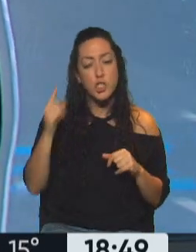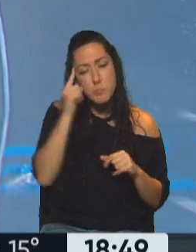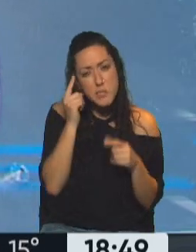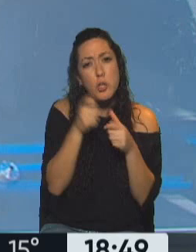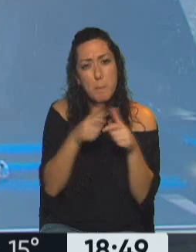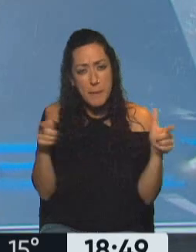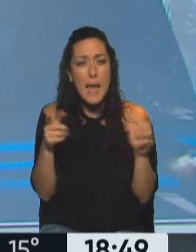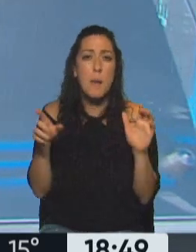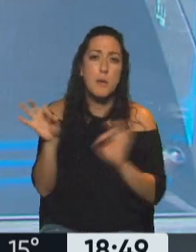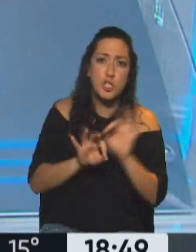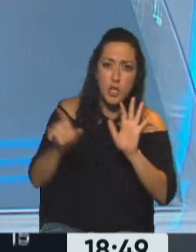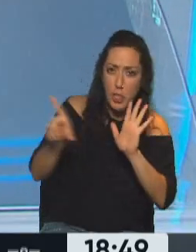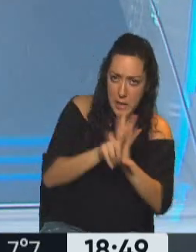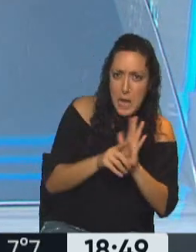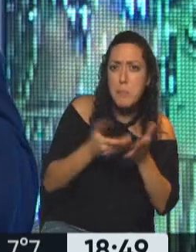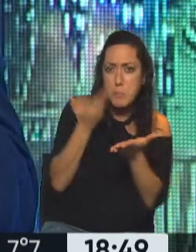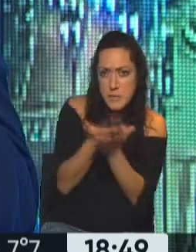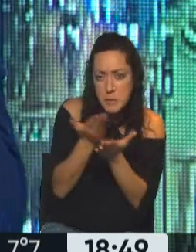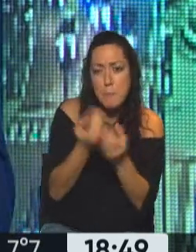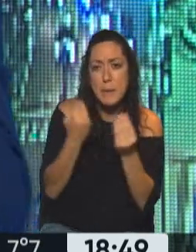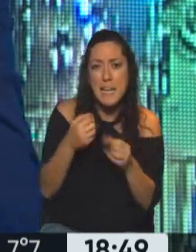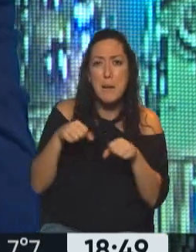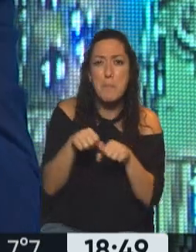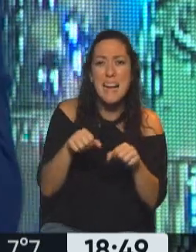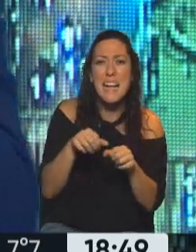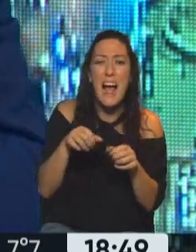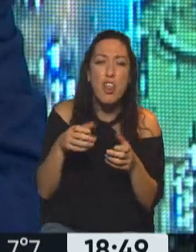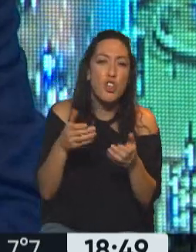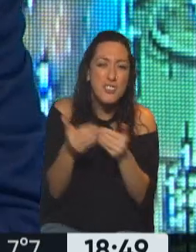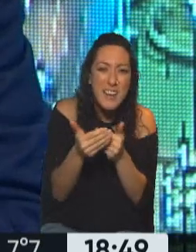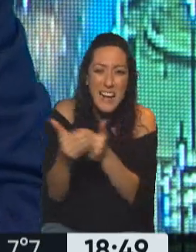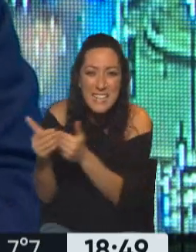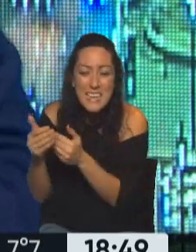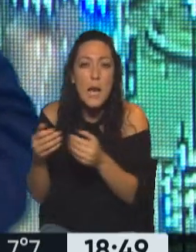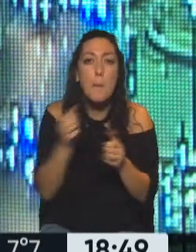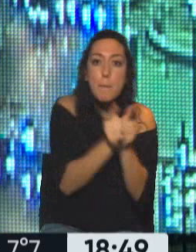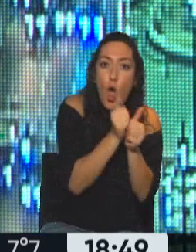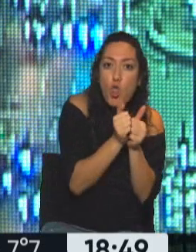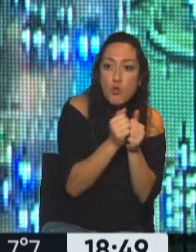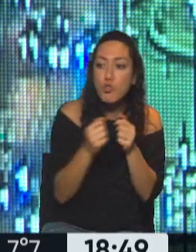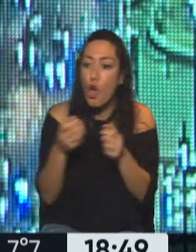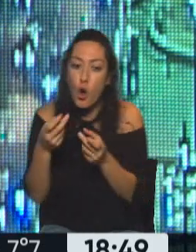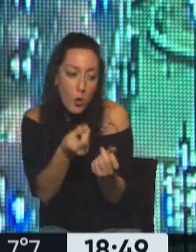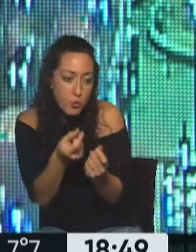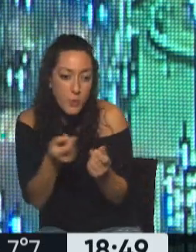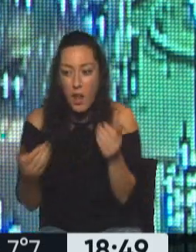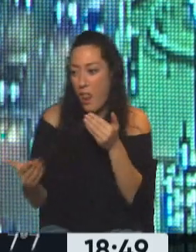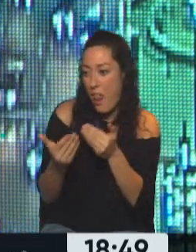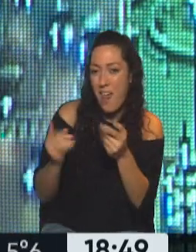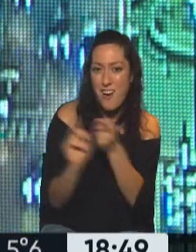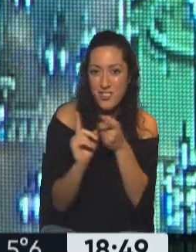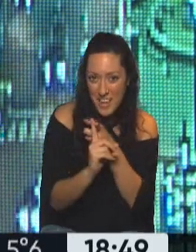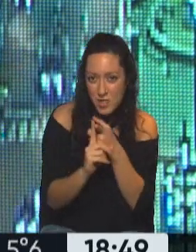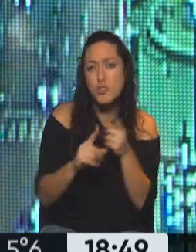hecho presentó un proyecto de ley para crear 400 mercado de cercanías del carmen de directamente al consumidor y bajar el precio de los alimentos si yo había